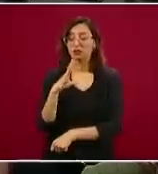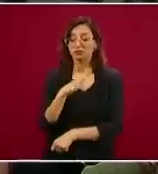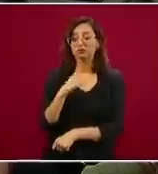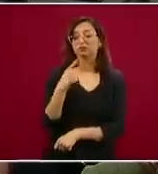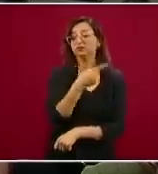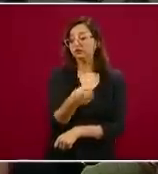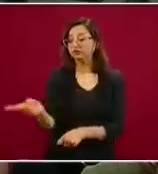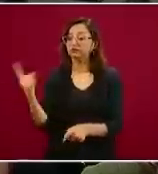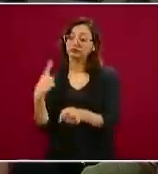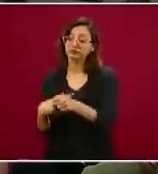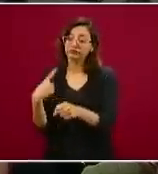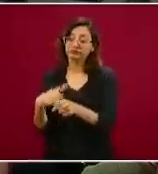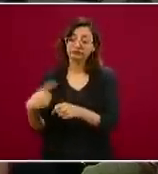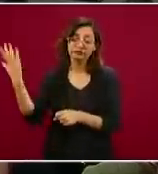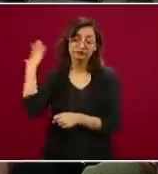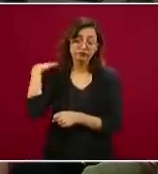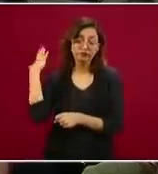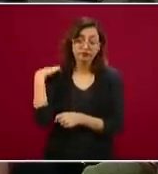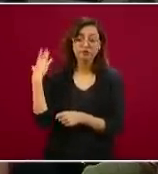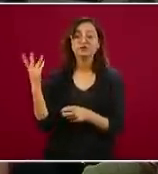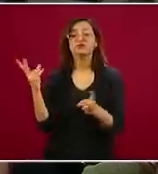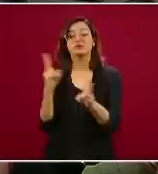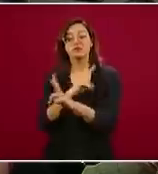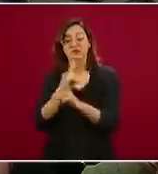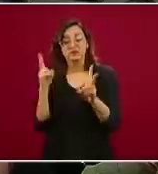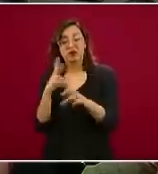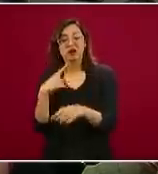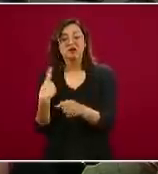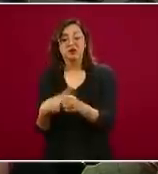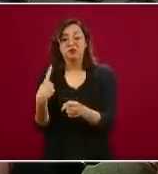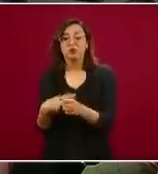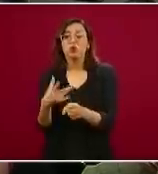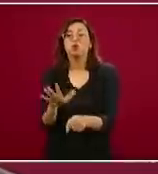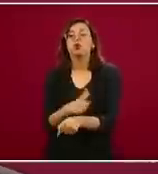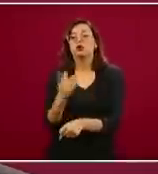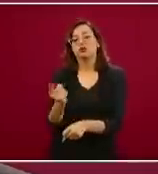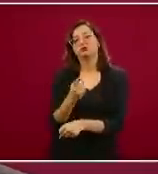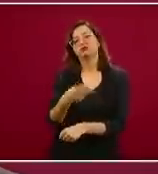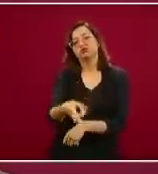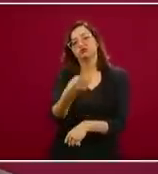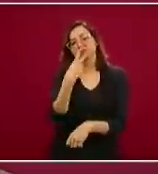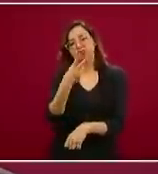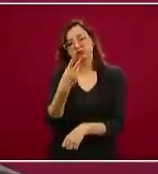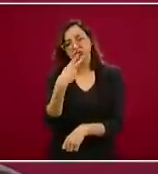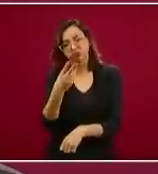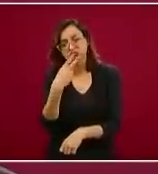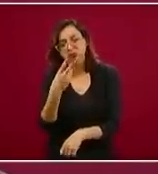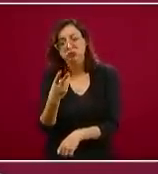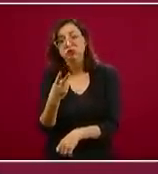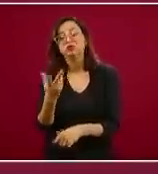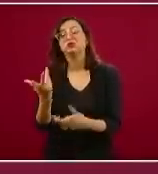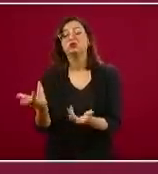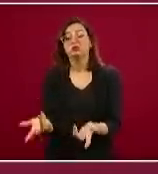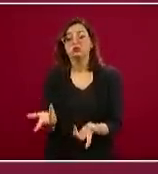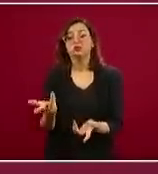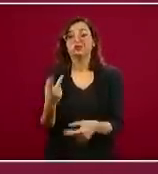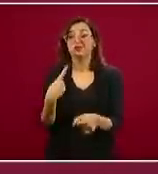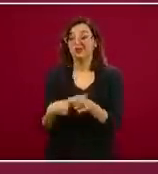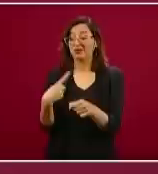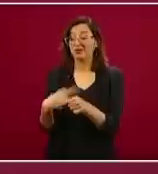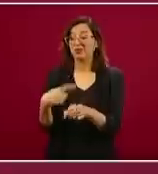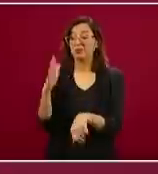tienen enfermedad pulmonar, una de las causas muy comunes es fumar. Y entonces, las personas que tienen enfermedad pulmonar